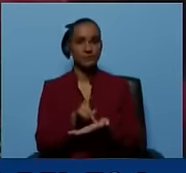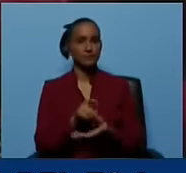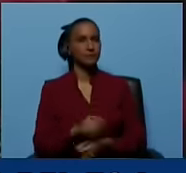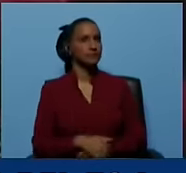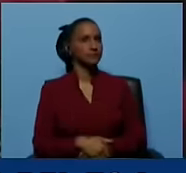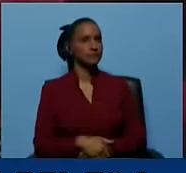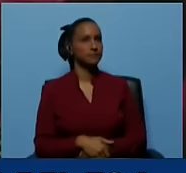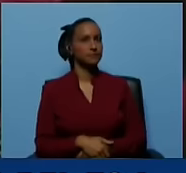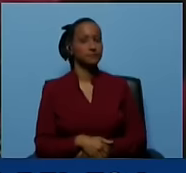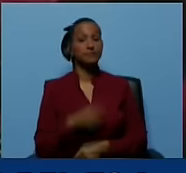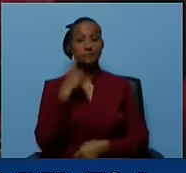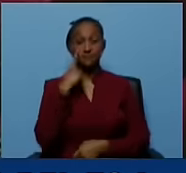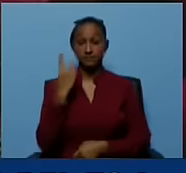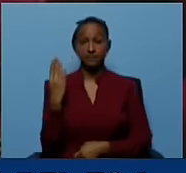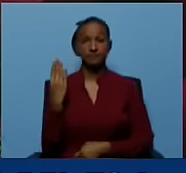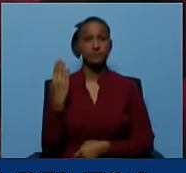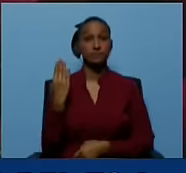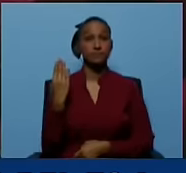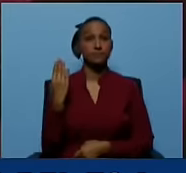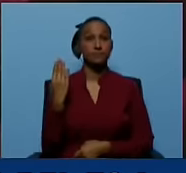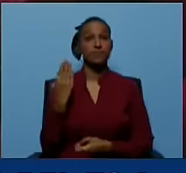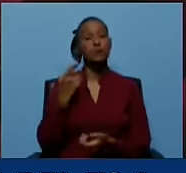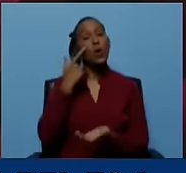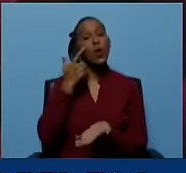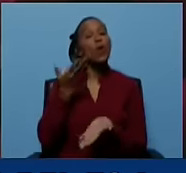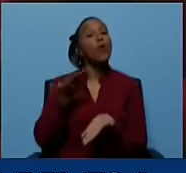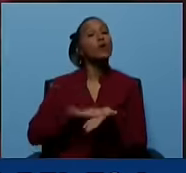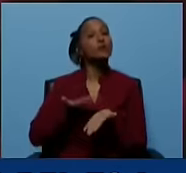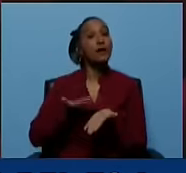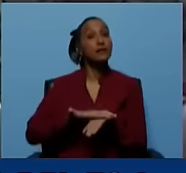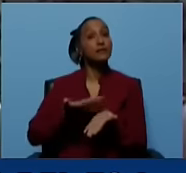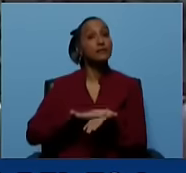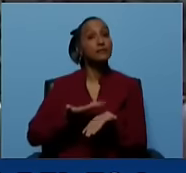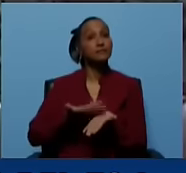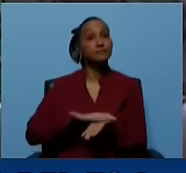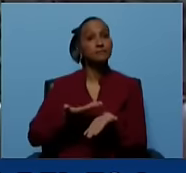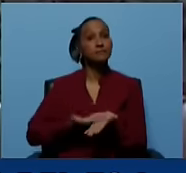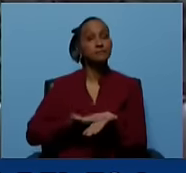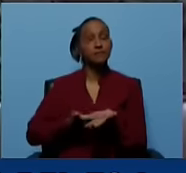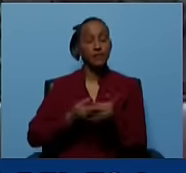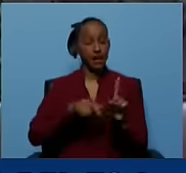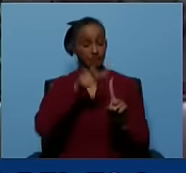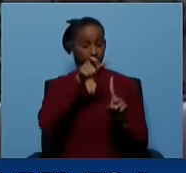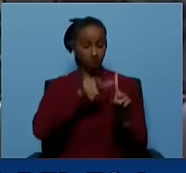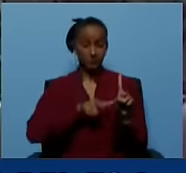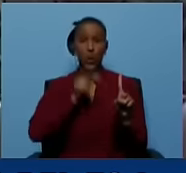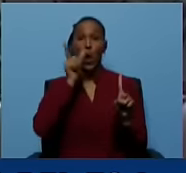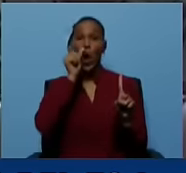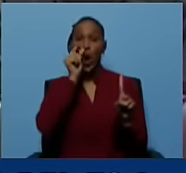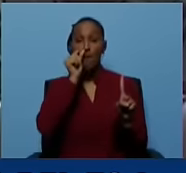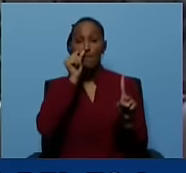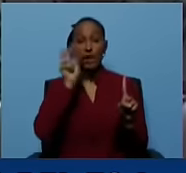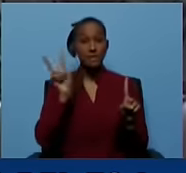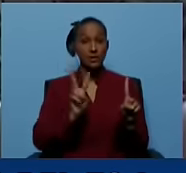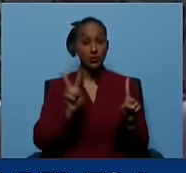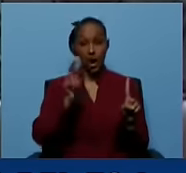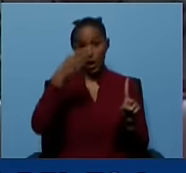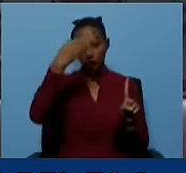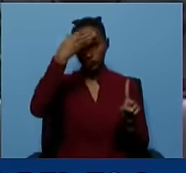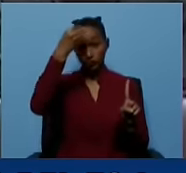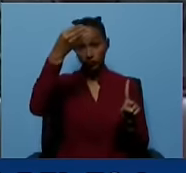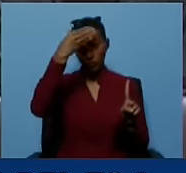Se deja constancia que el ciudadano Edmundo González